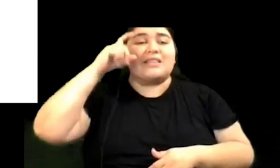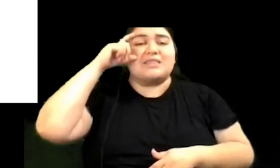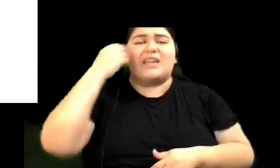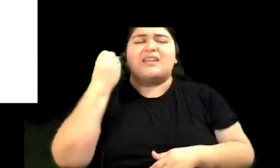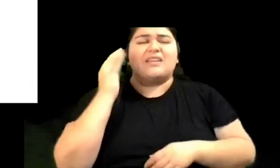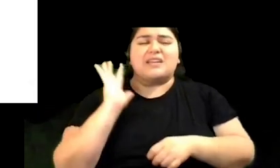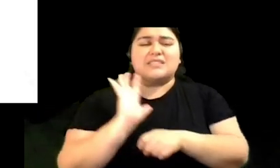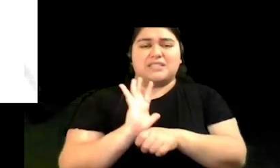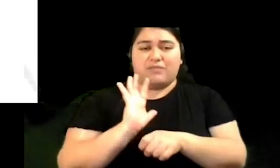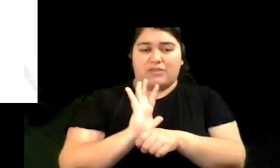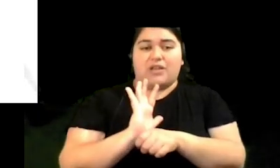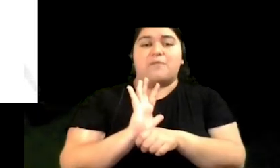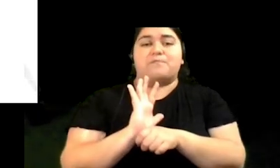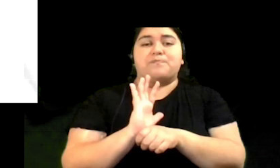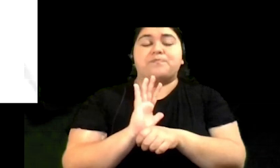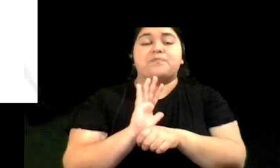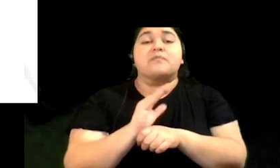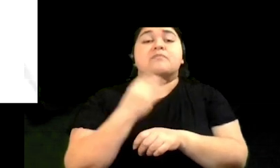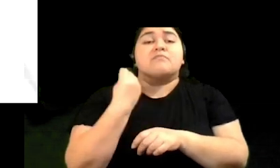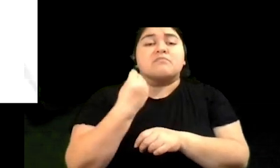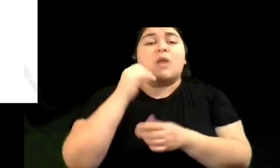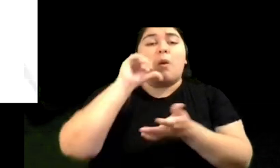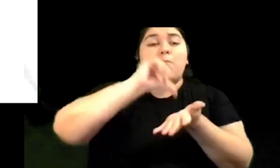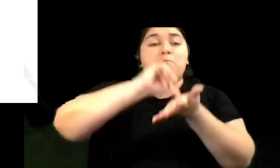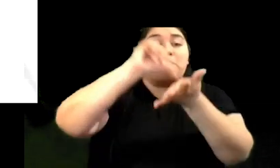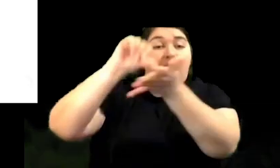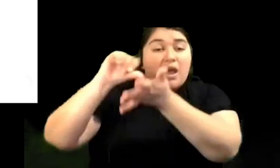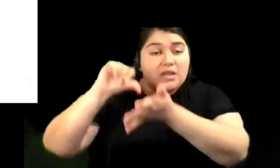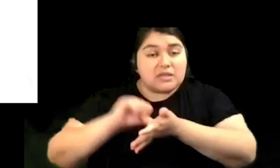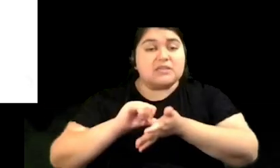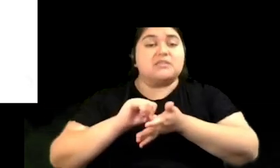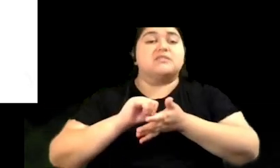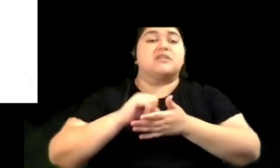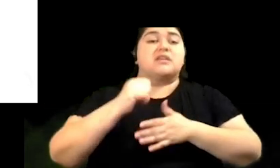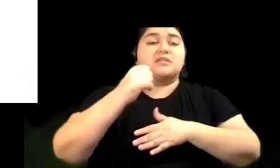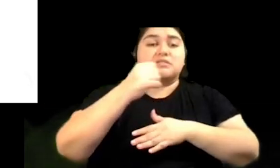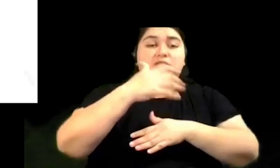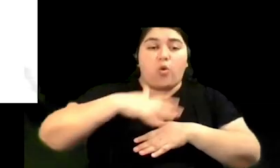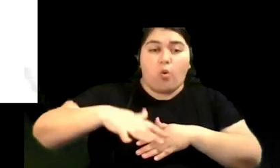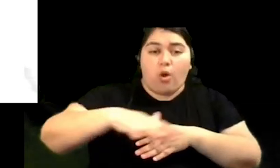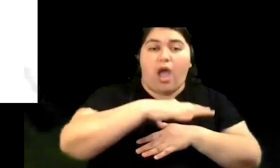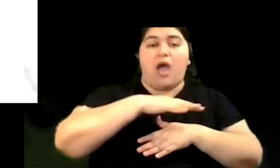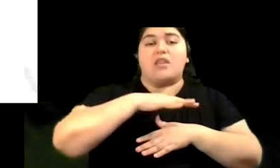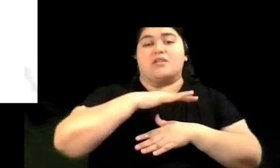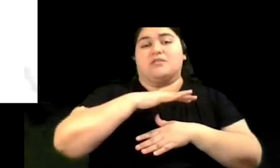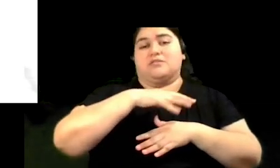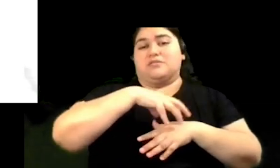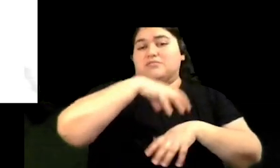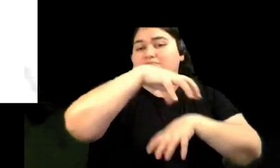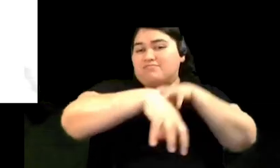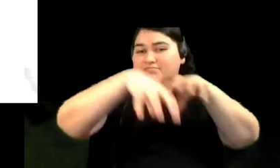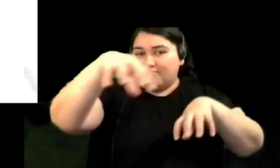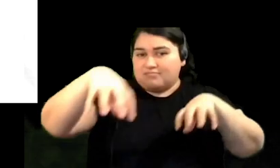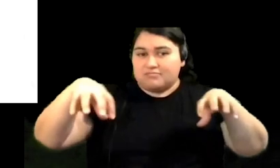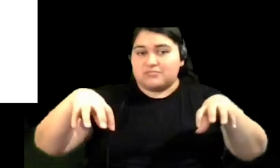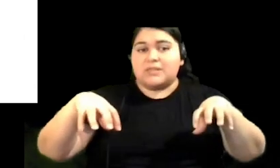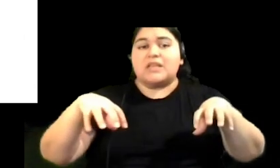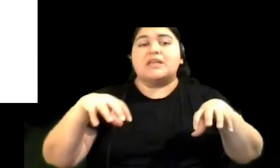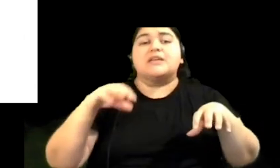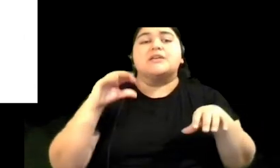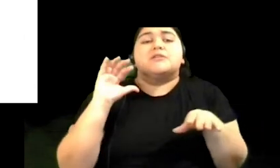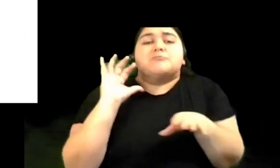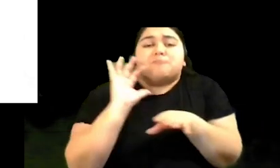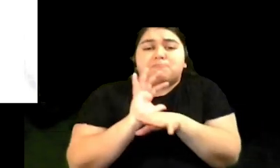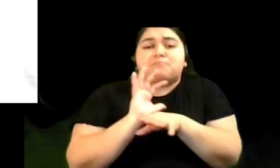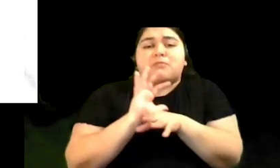refiere a aquellos países, jurisdicciones, dominios, y acá lo relevante es que no tengan ni